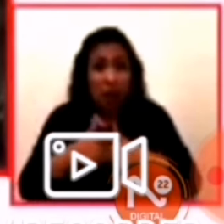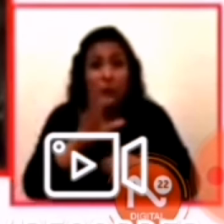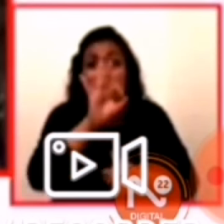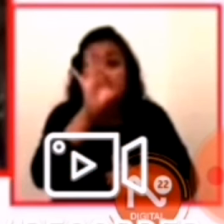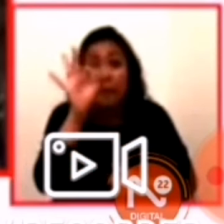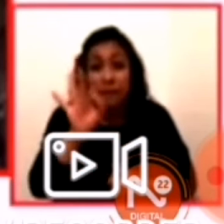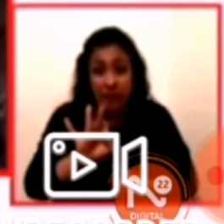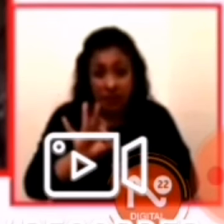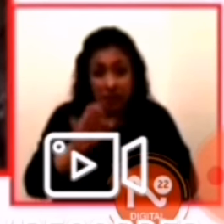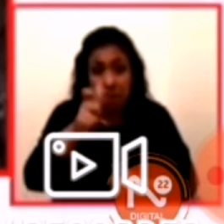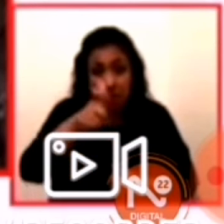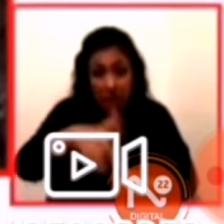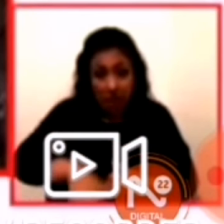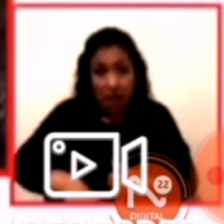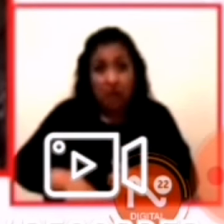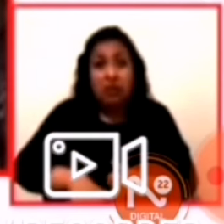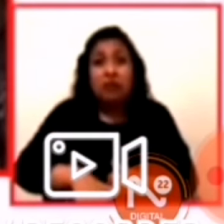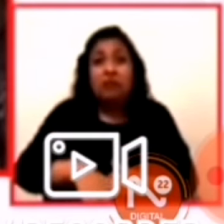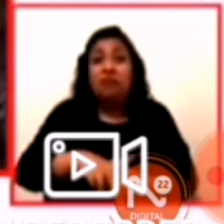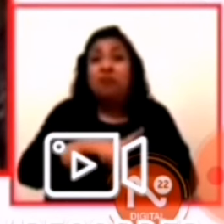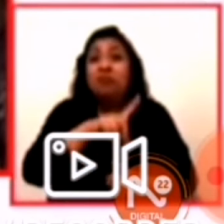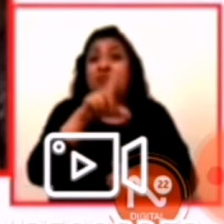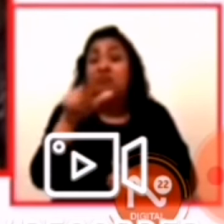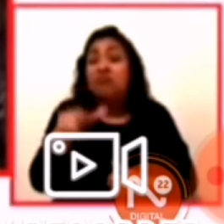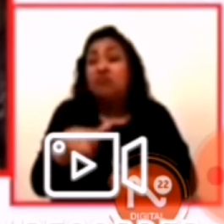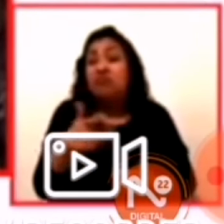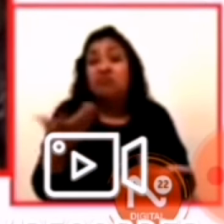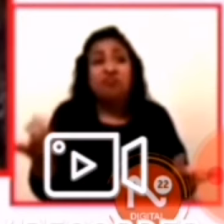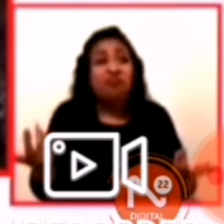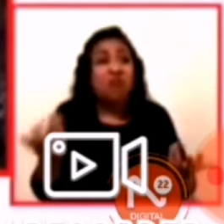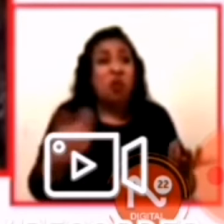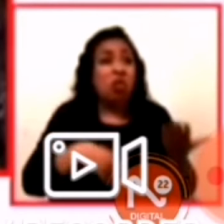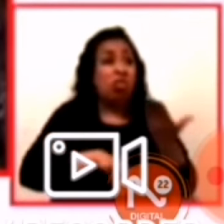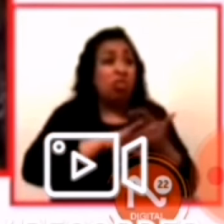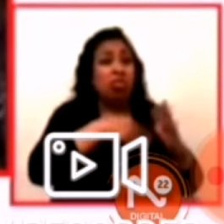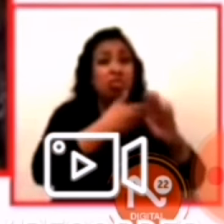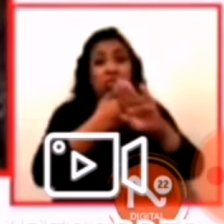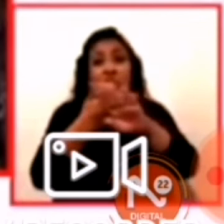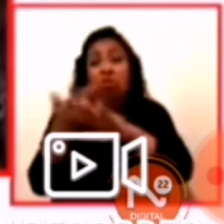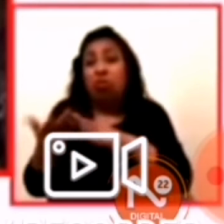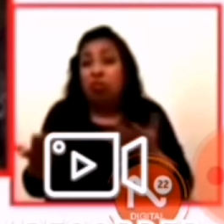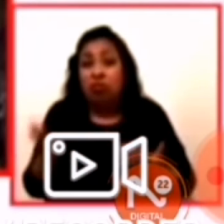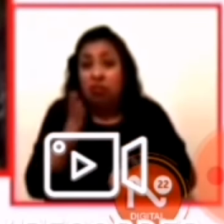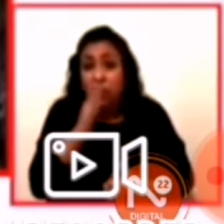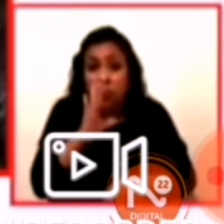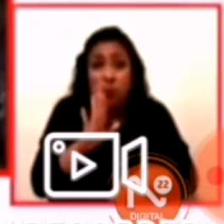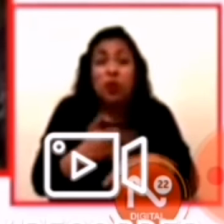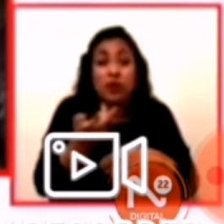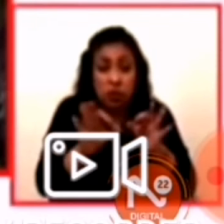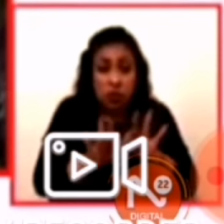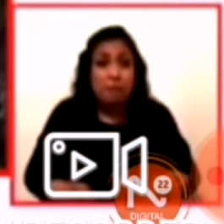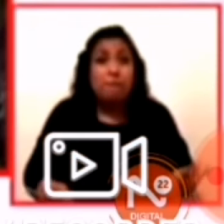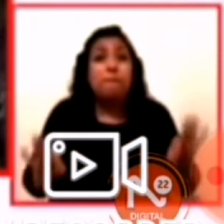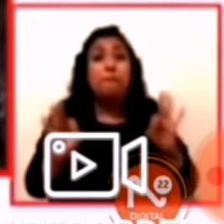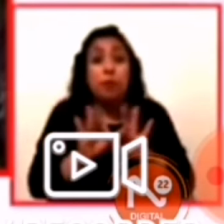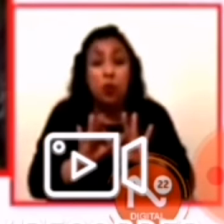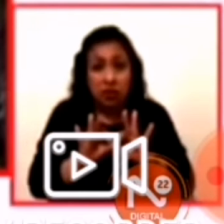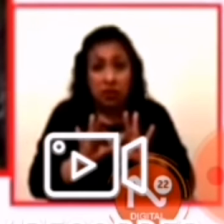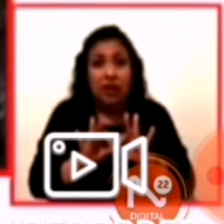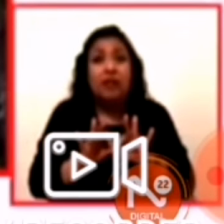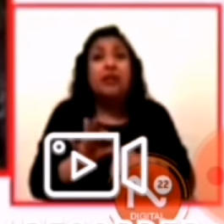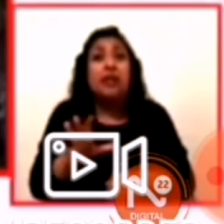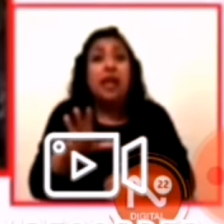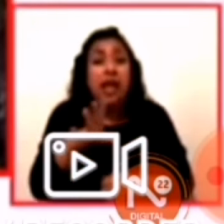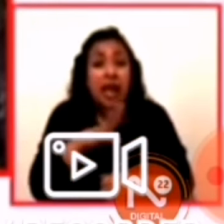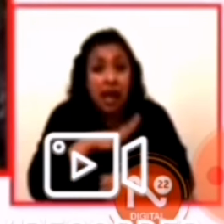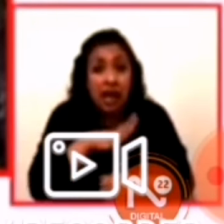descuentos, vamos a acabar destrozándonos. Entonces, por eso también es tan importante que haya